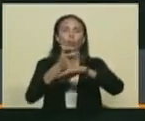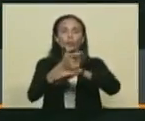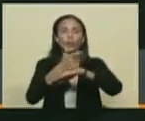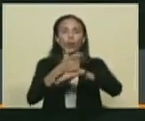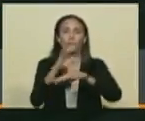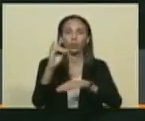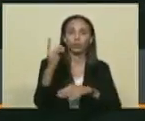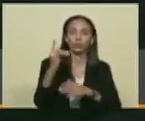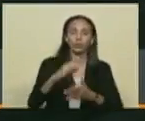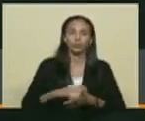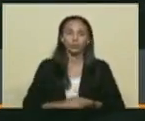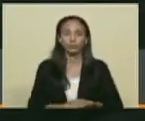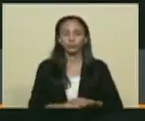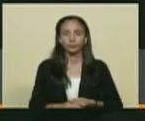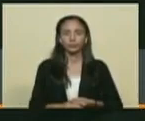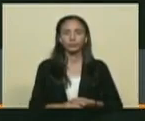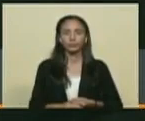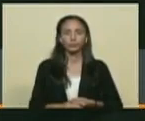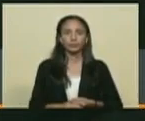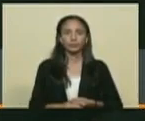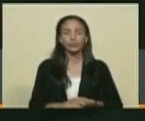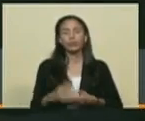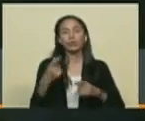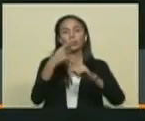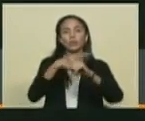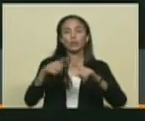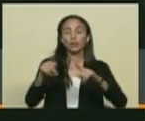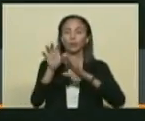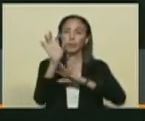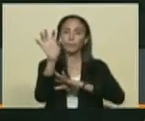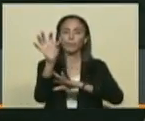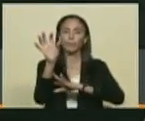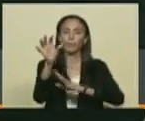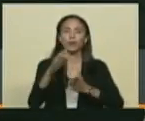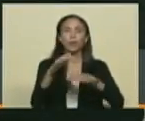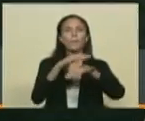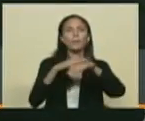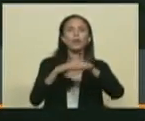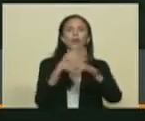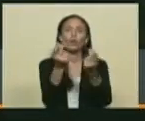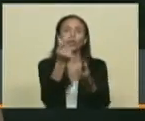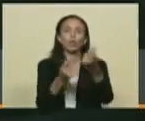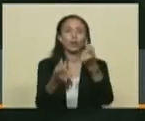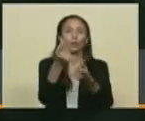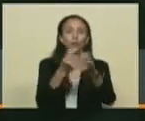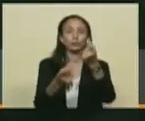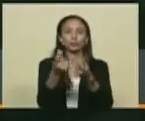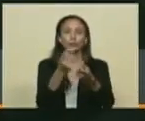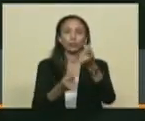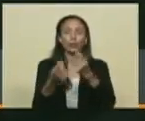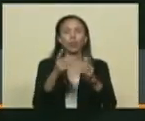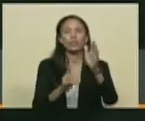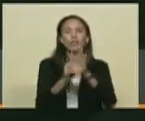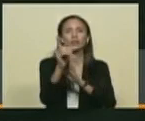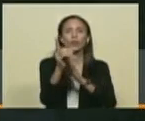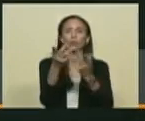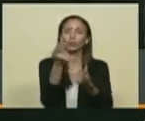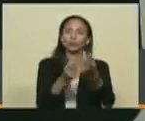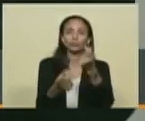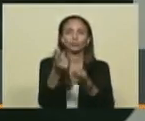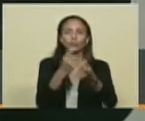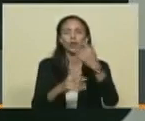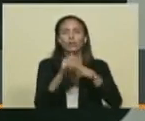Y de San Vicente y Granadinas, al honorable Camilo González, ministro de Finanzas, Economía, Desarrollo Sostenible